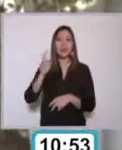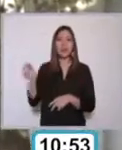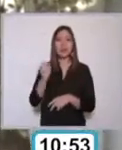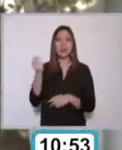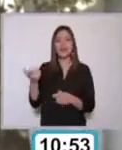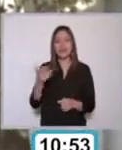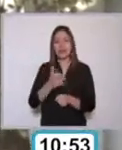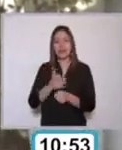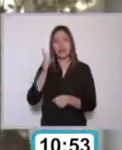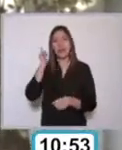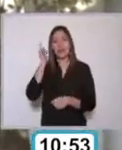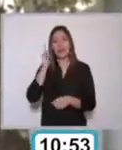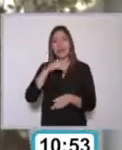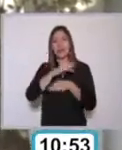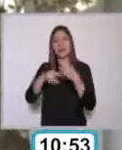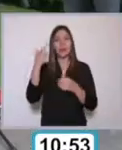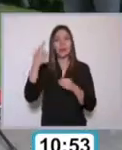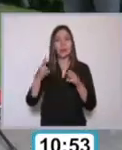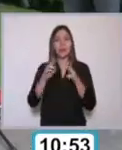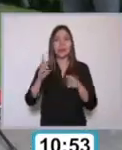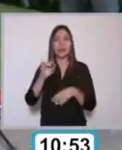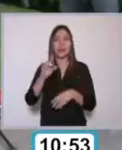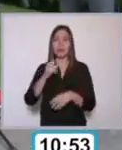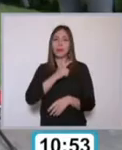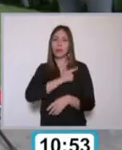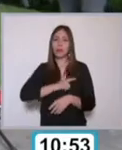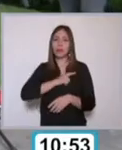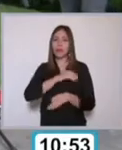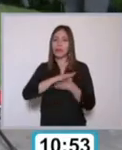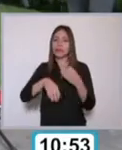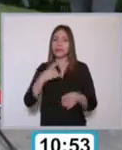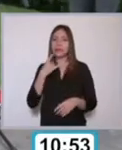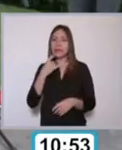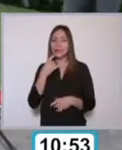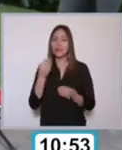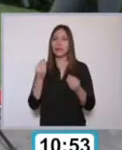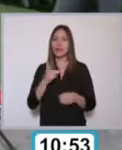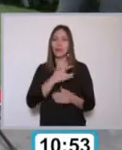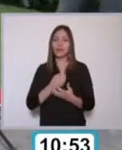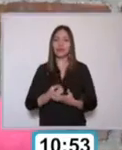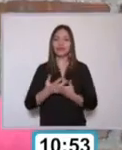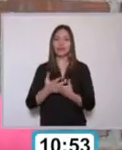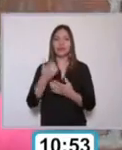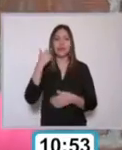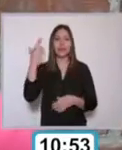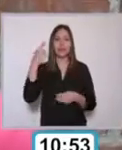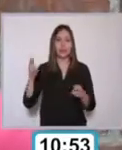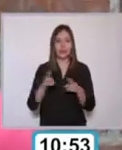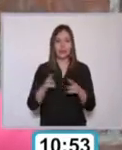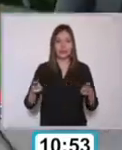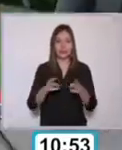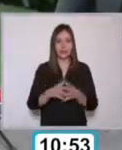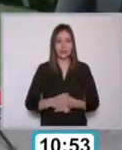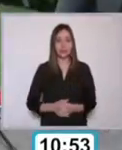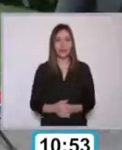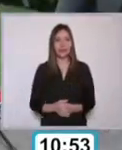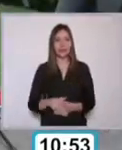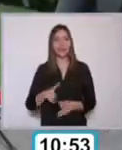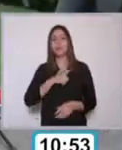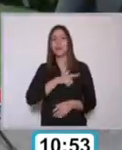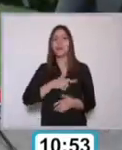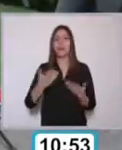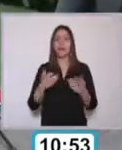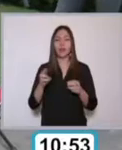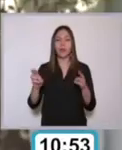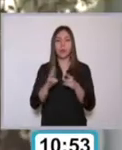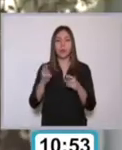nos miren en vivo les va a gustar nuestra música porque le echamos muchas ganas, mucho corazón. Sé que Así vienen- que eso es lo más importante para nosotros, hacer música